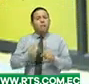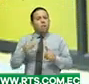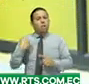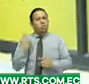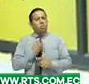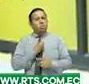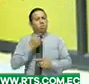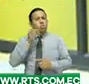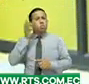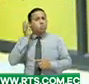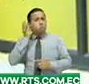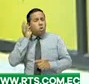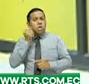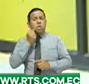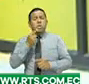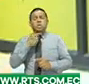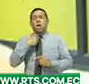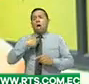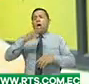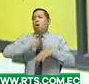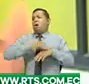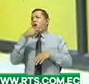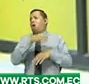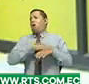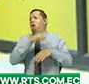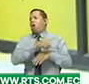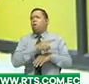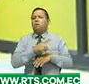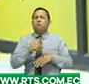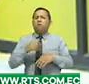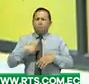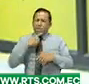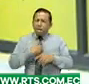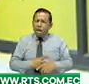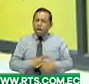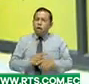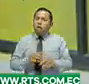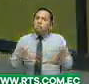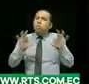mujeres decimos algo y eso es santa palabra, no. Hay que investigar.